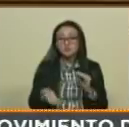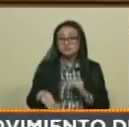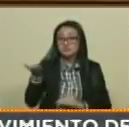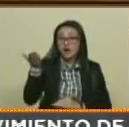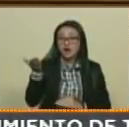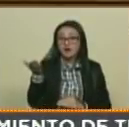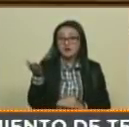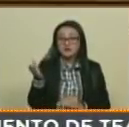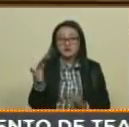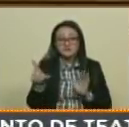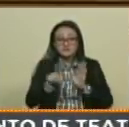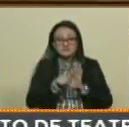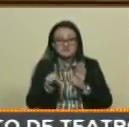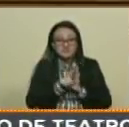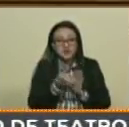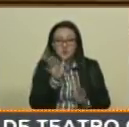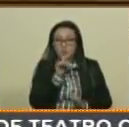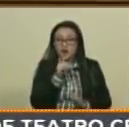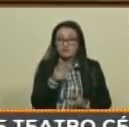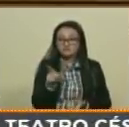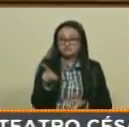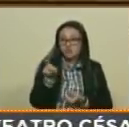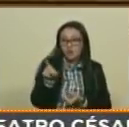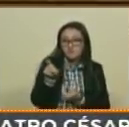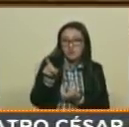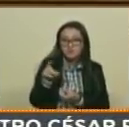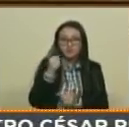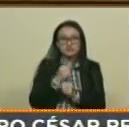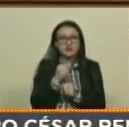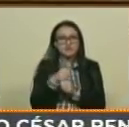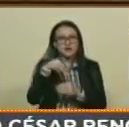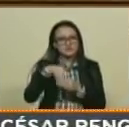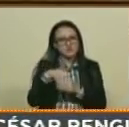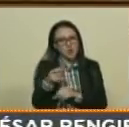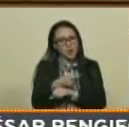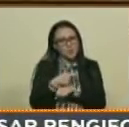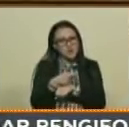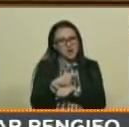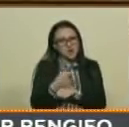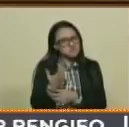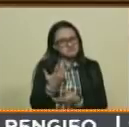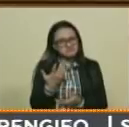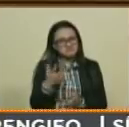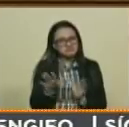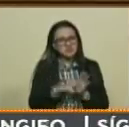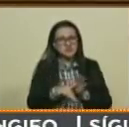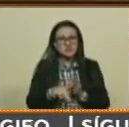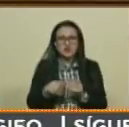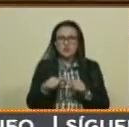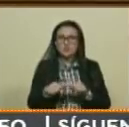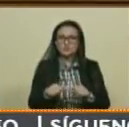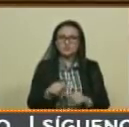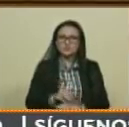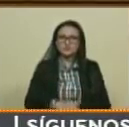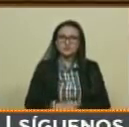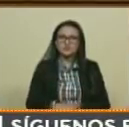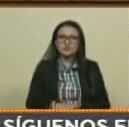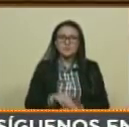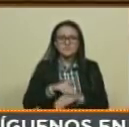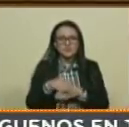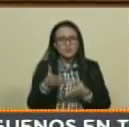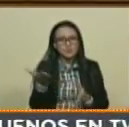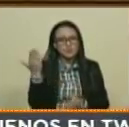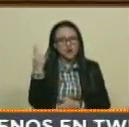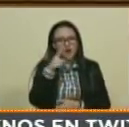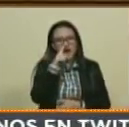patrimoniales ilegales y ritos, muchos de ellos trabajando para el Estado. El año pasado el Ministerio Público solicitó a